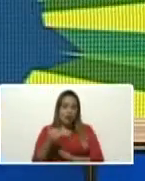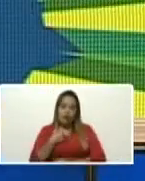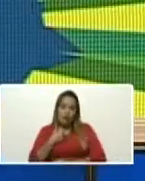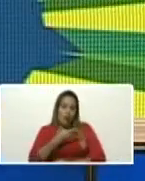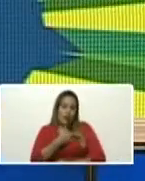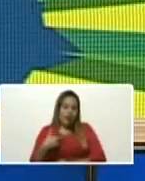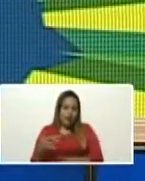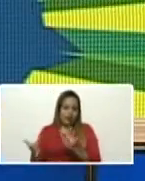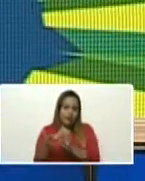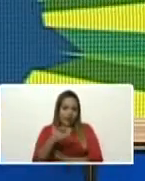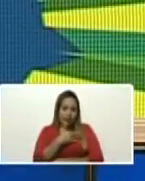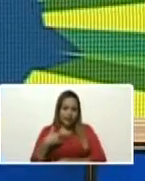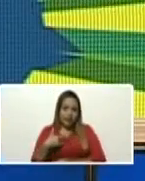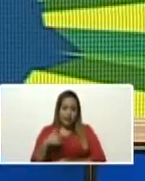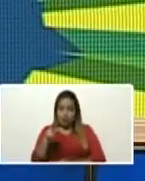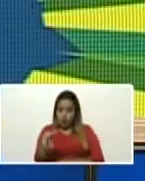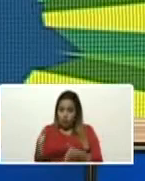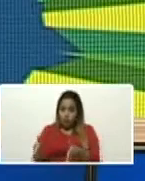eso el triunfo